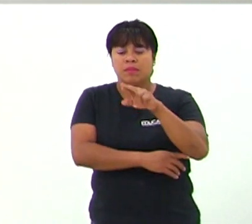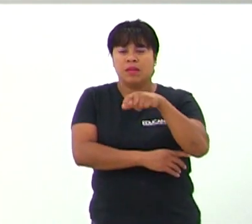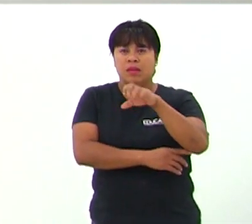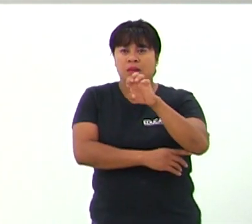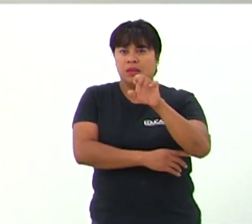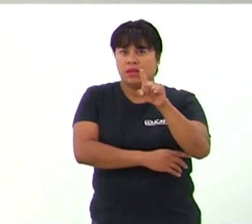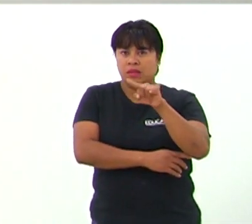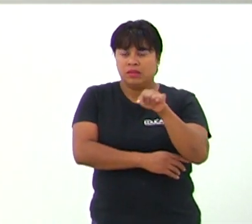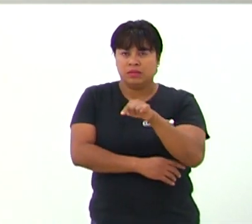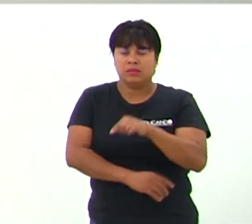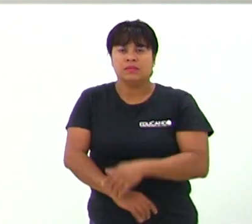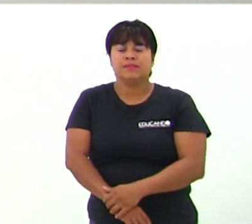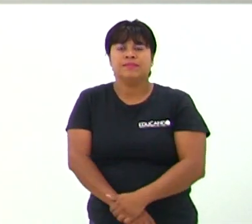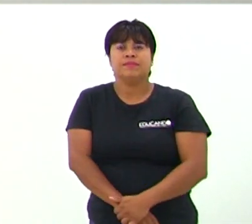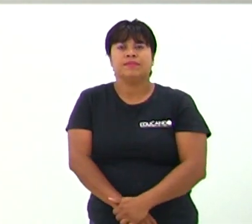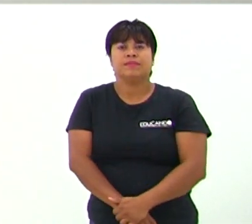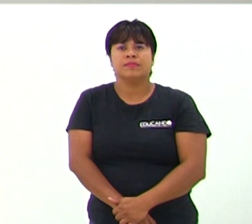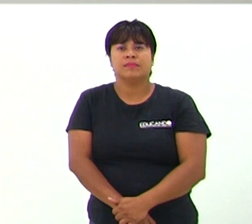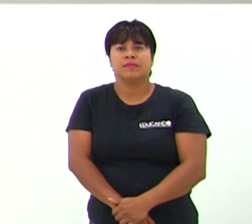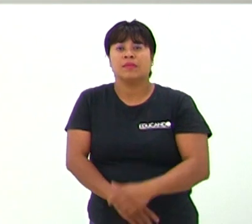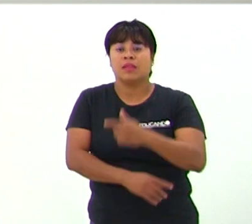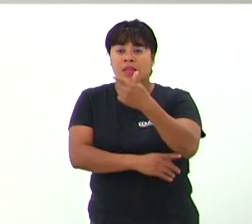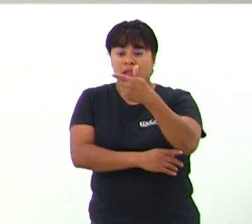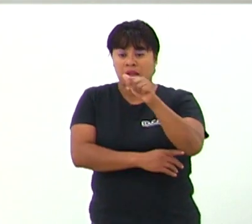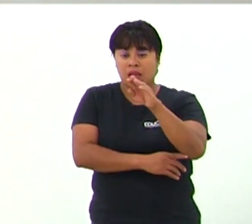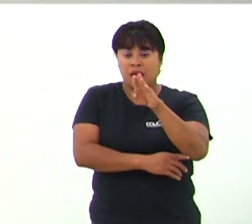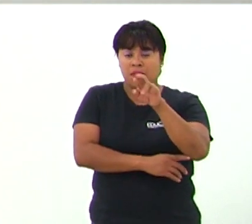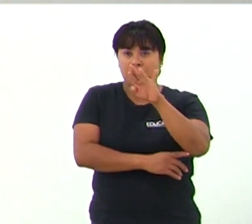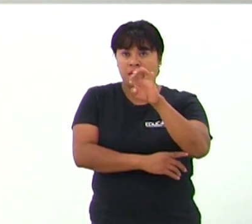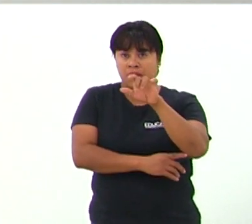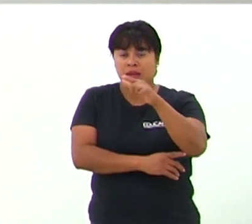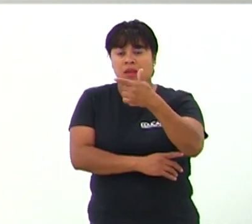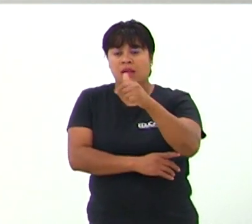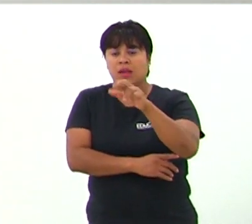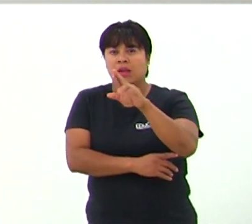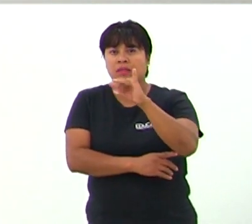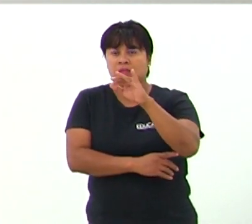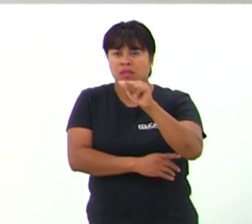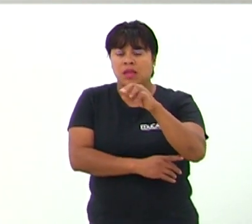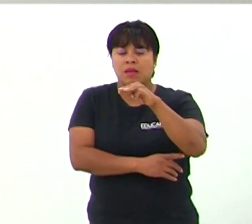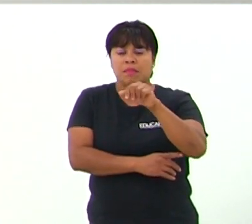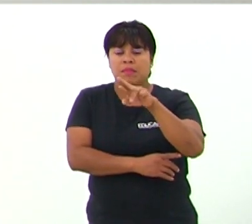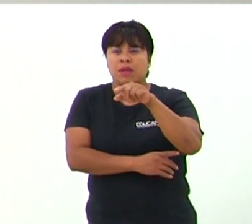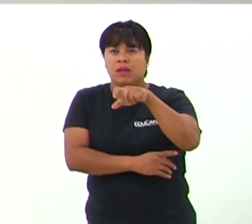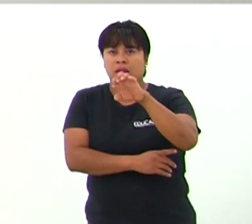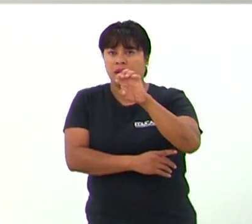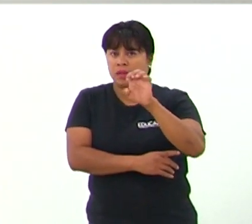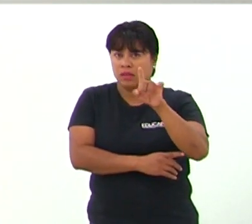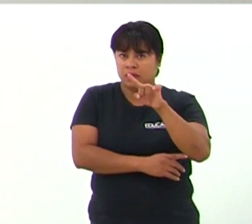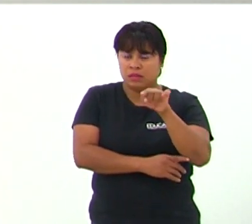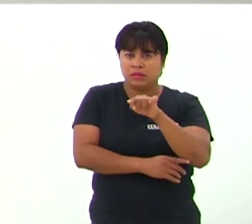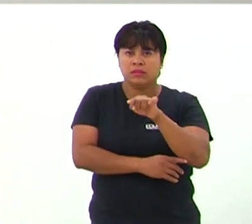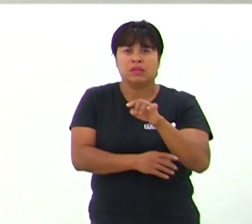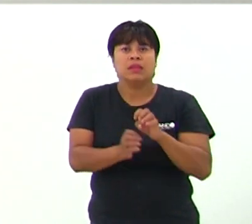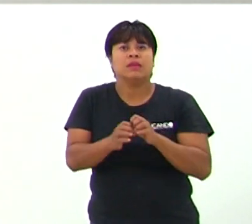Márquez, estaba